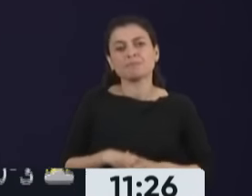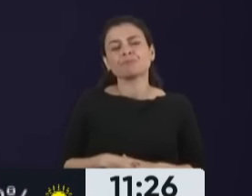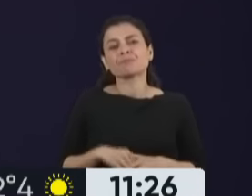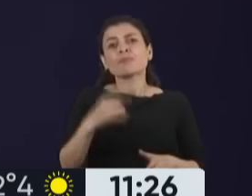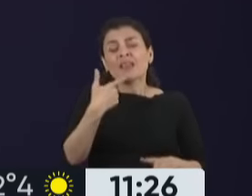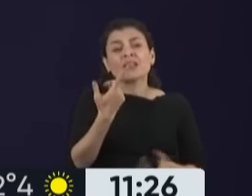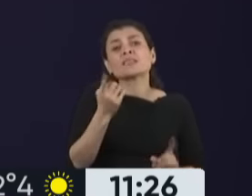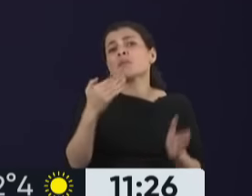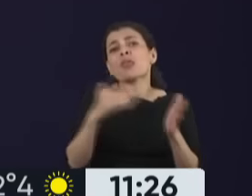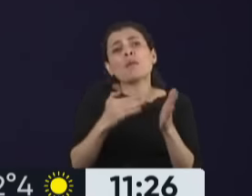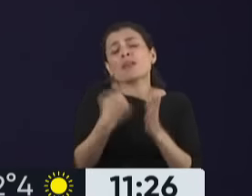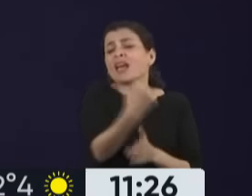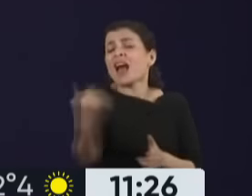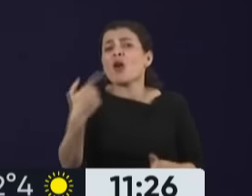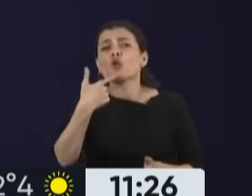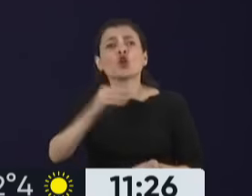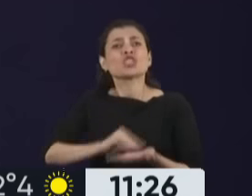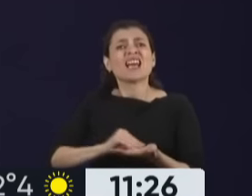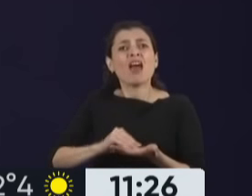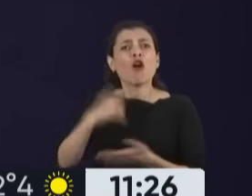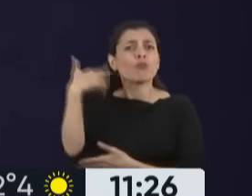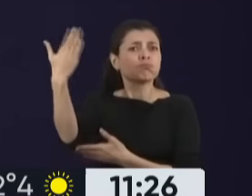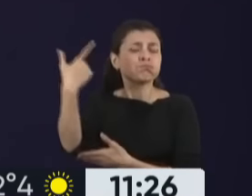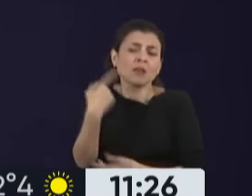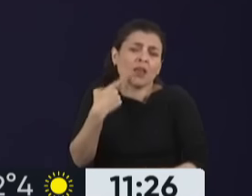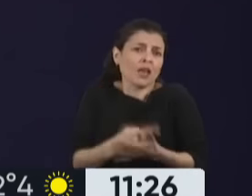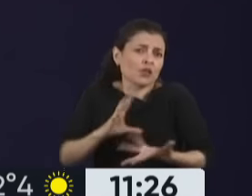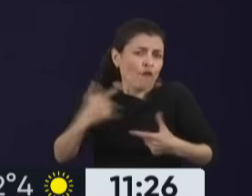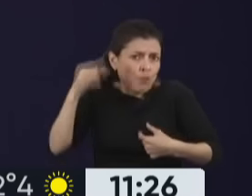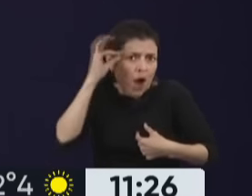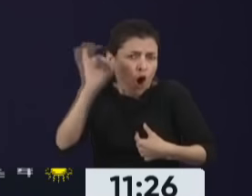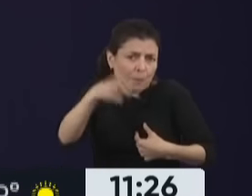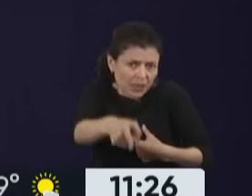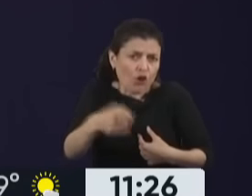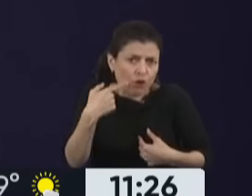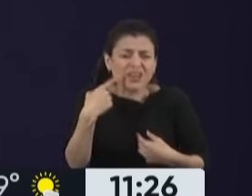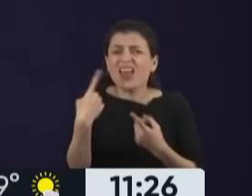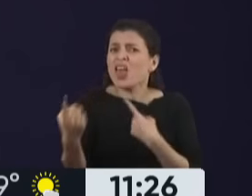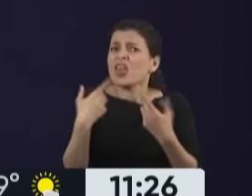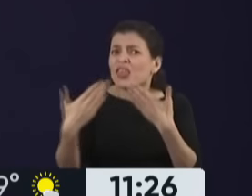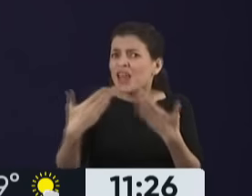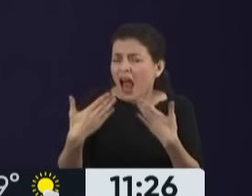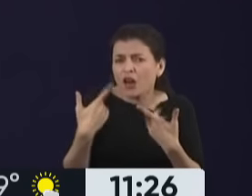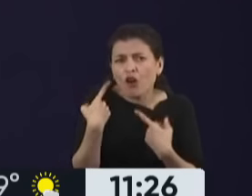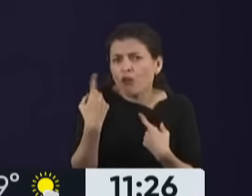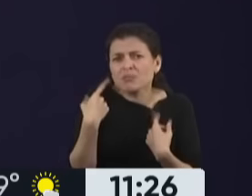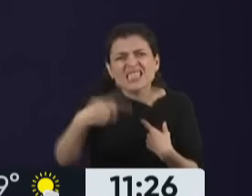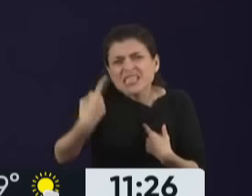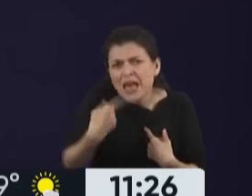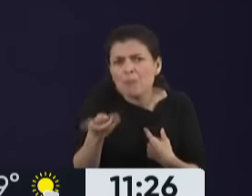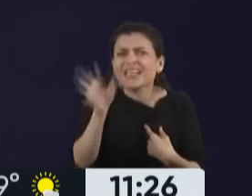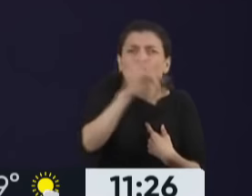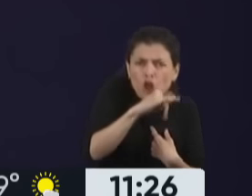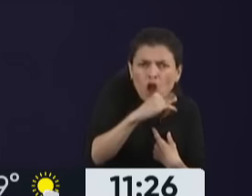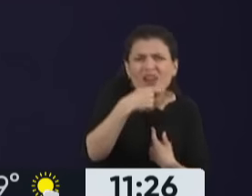tendrán otras consideraciones, y en tal caso sí, diálogo va a haber entiendo que hasta último momento con todos,